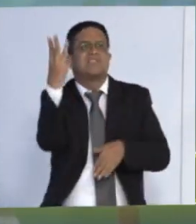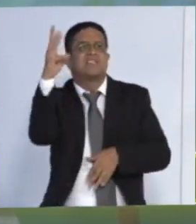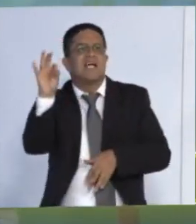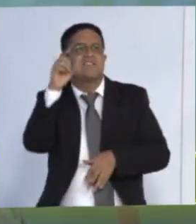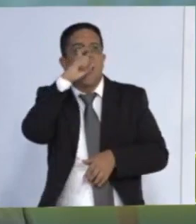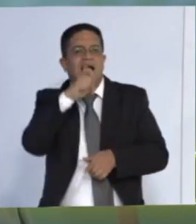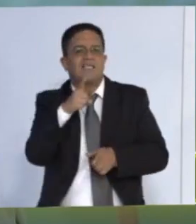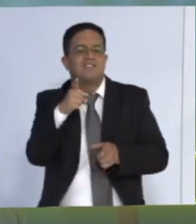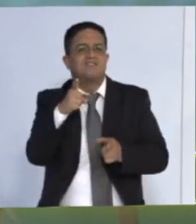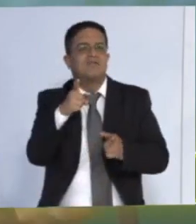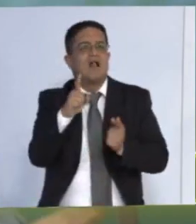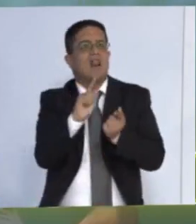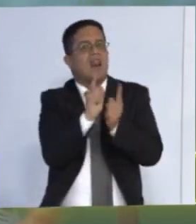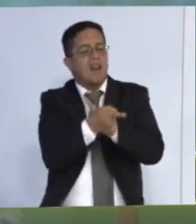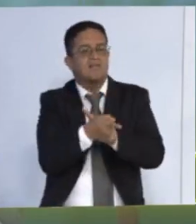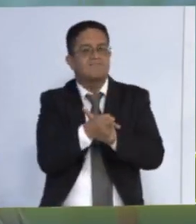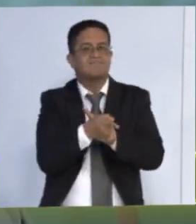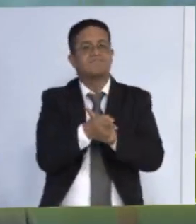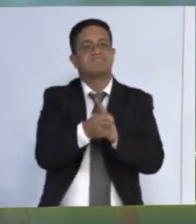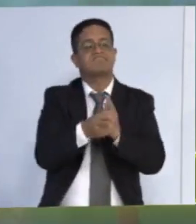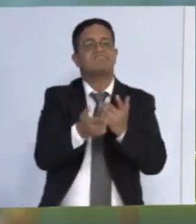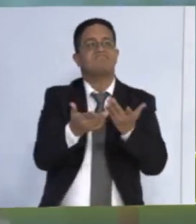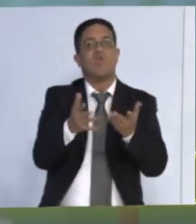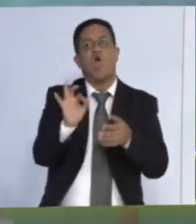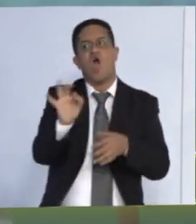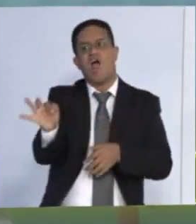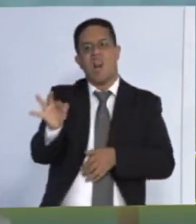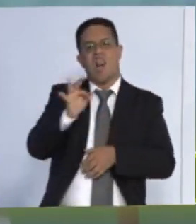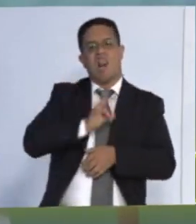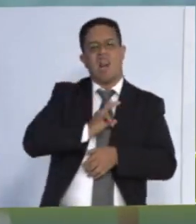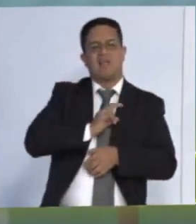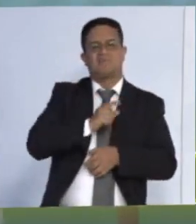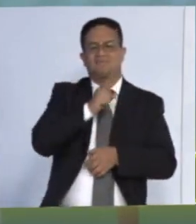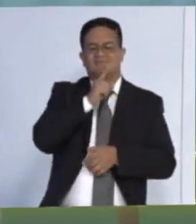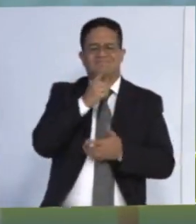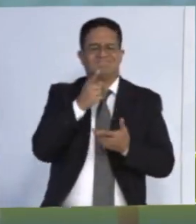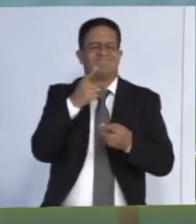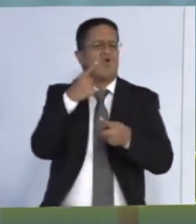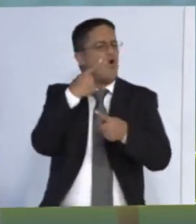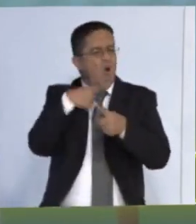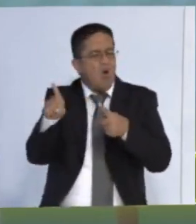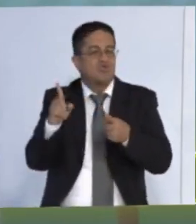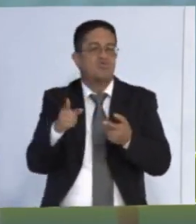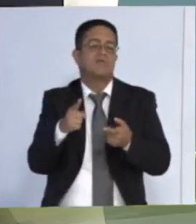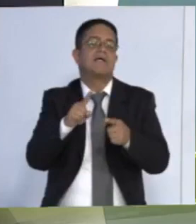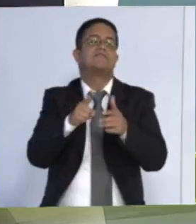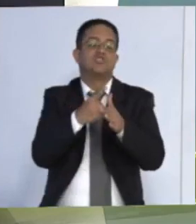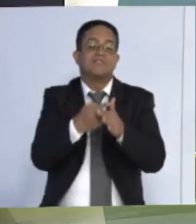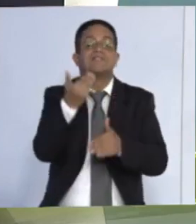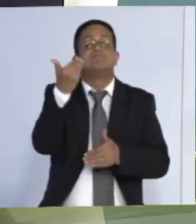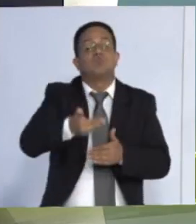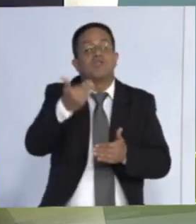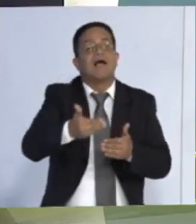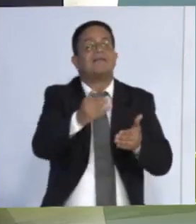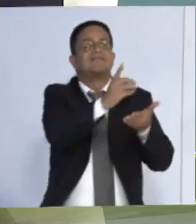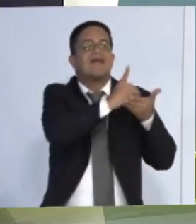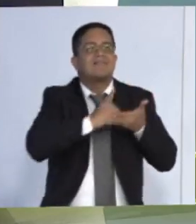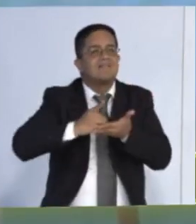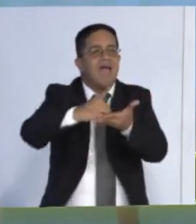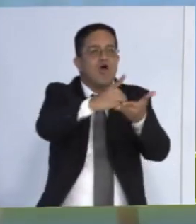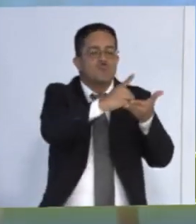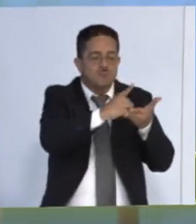eso igual. Pudo haber sido una intoxicación. Pudo haber sido una intoxicación, pudo haber sido cualquier otra cosa. Entonces, es importante hacer un diagnóstico certero. Y